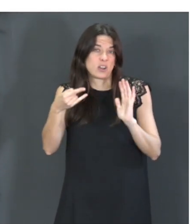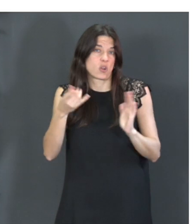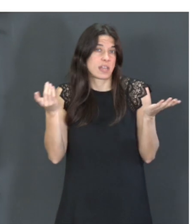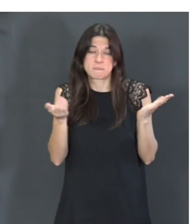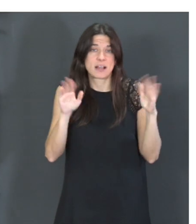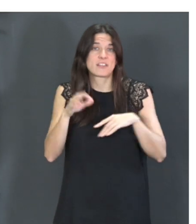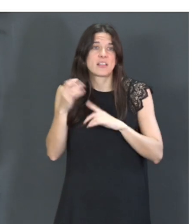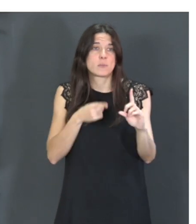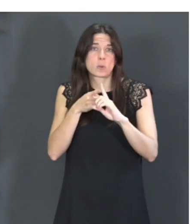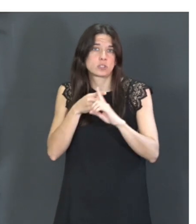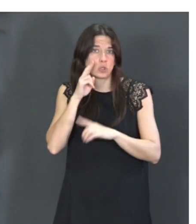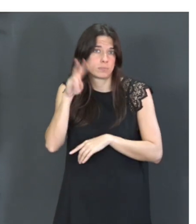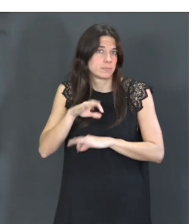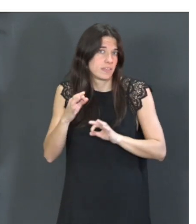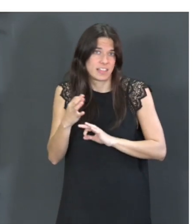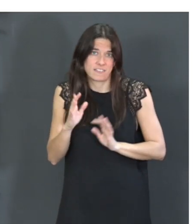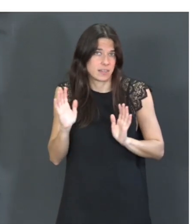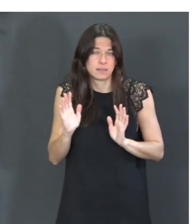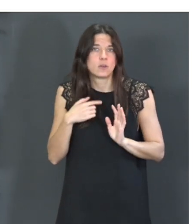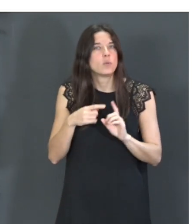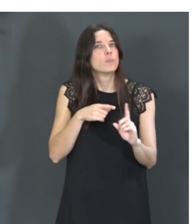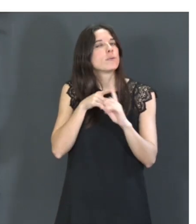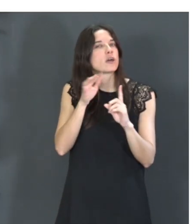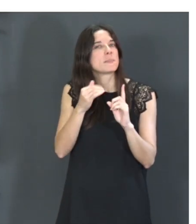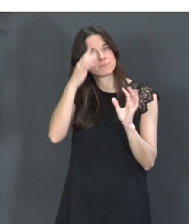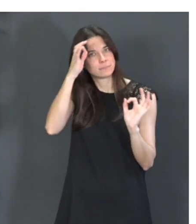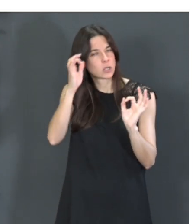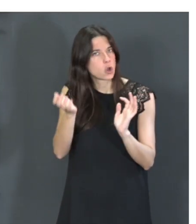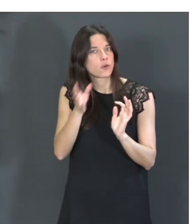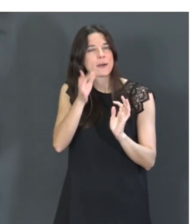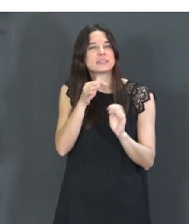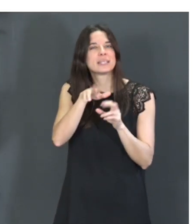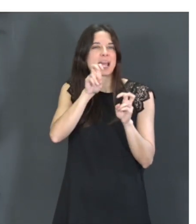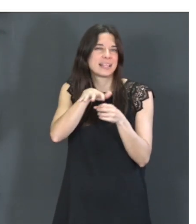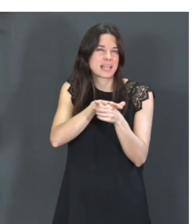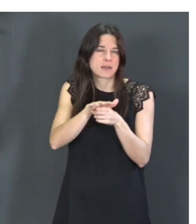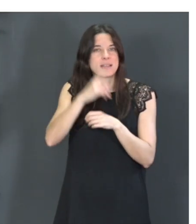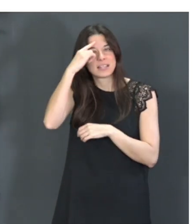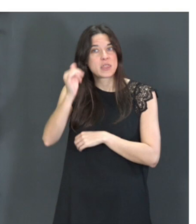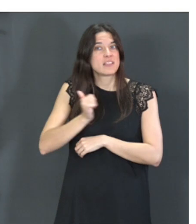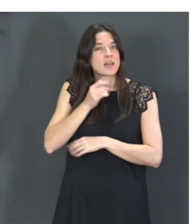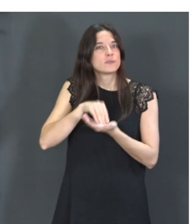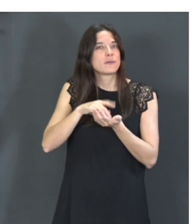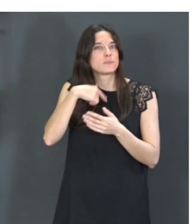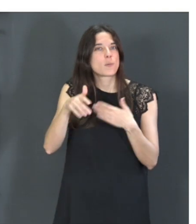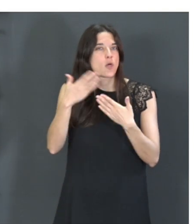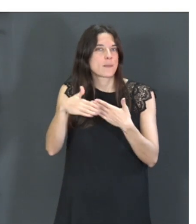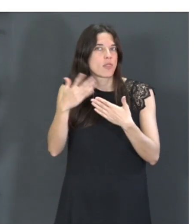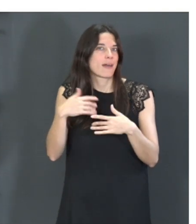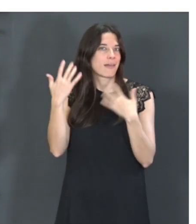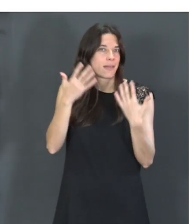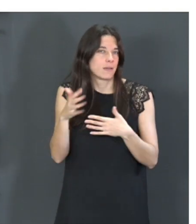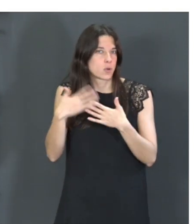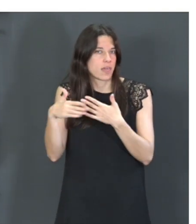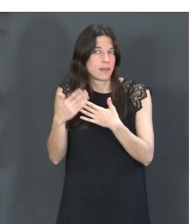un propósito que tenga sentido. Además, en esto de la inteligencia artificial muchas veces nos dejamos llevar por modas. Ahora es verdad que está de moda